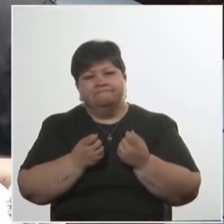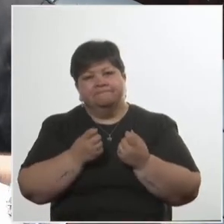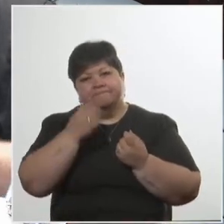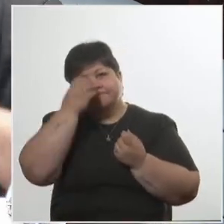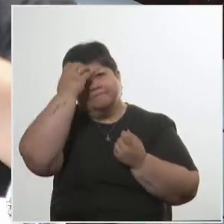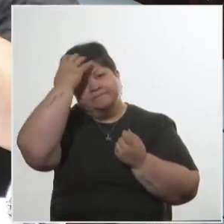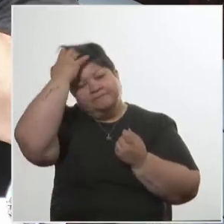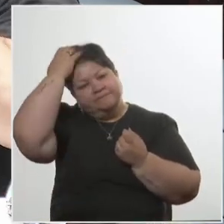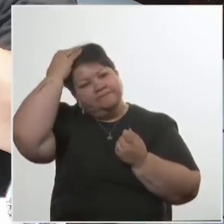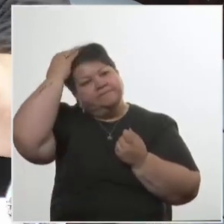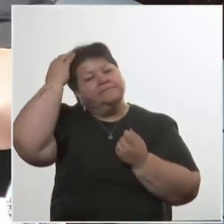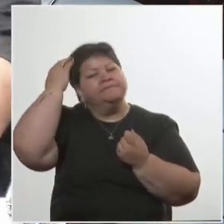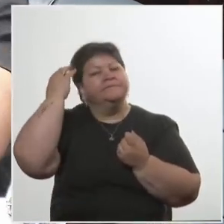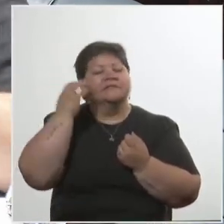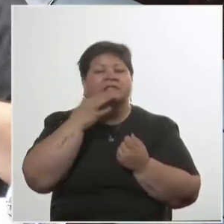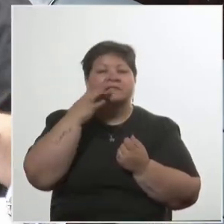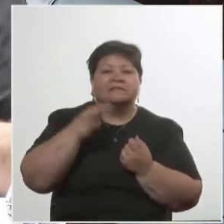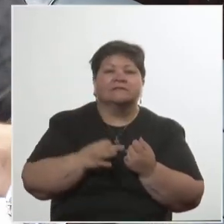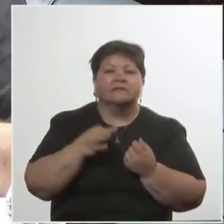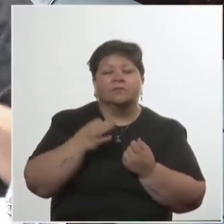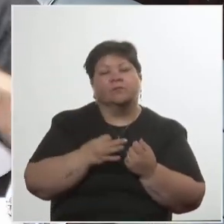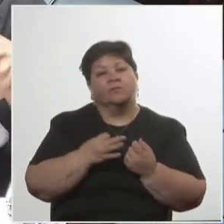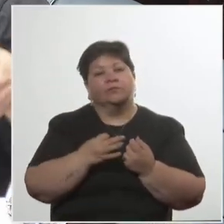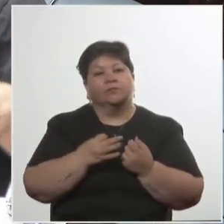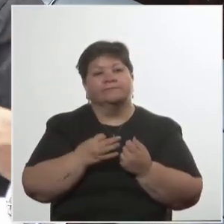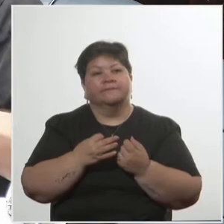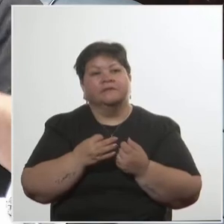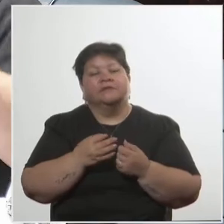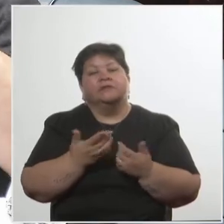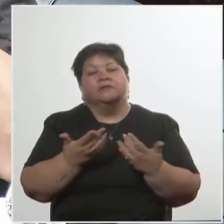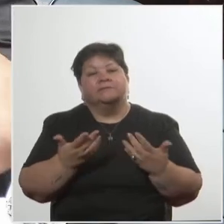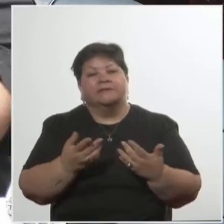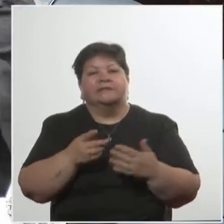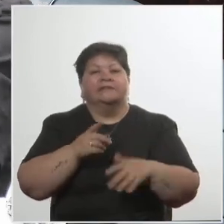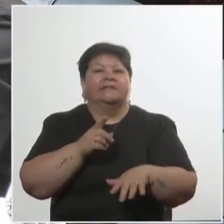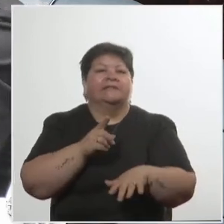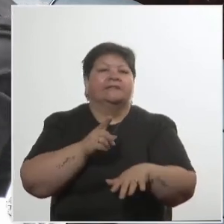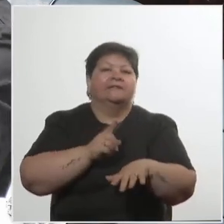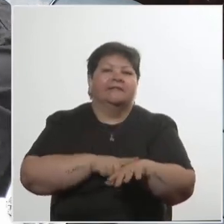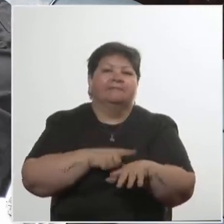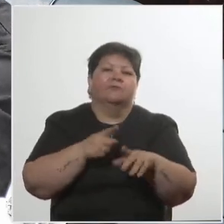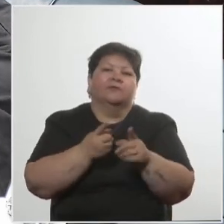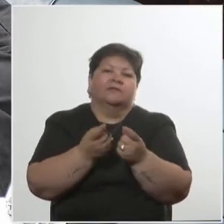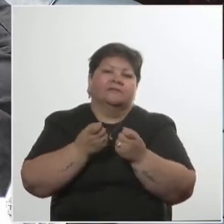con tiempos diferentes de los que nos dimos para este proyecto de ley